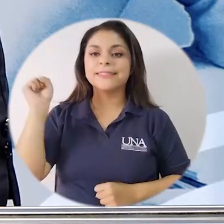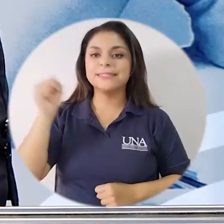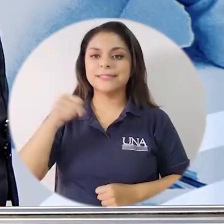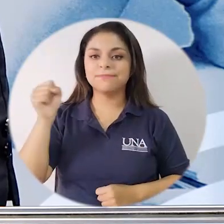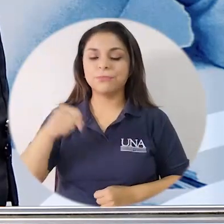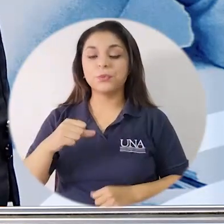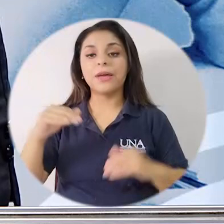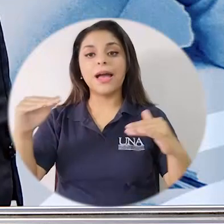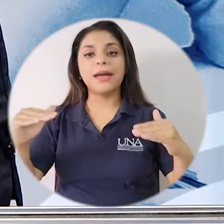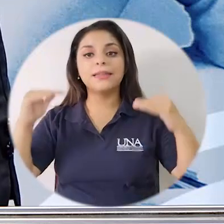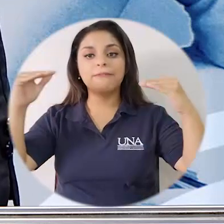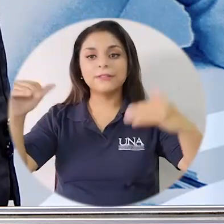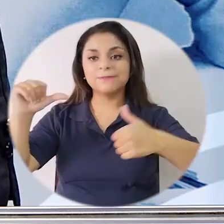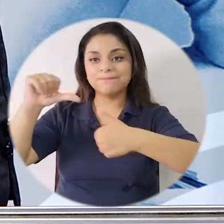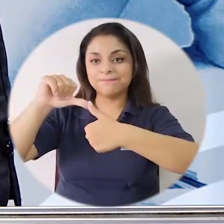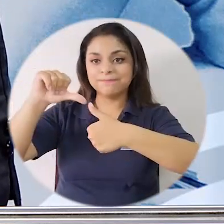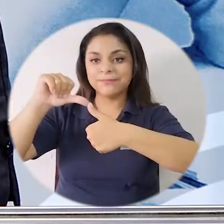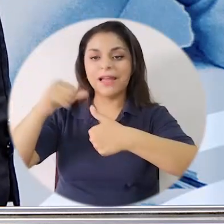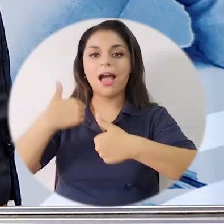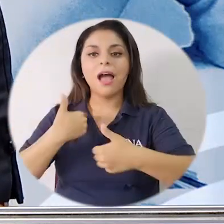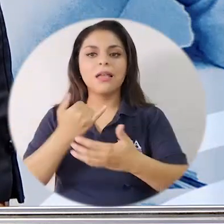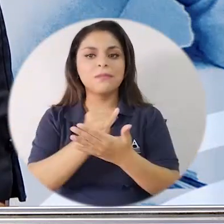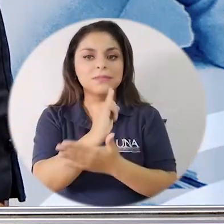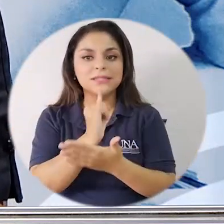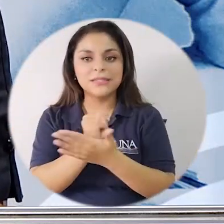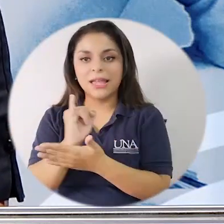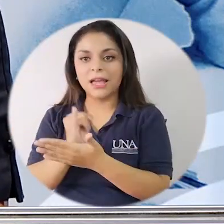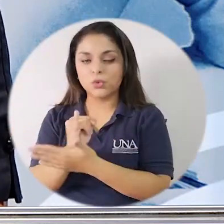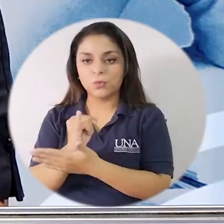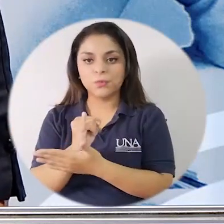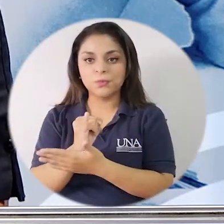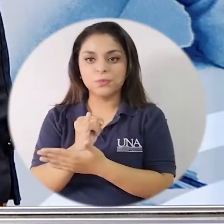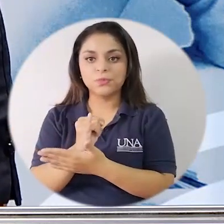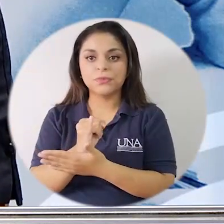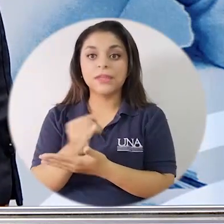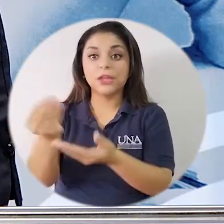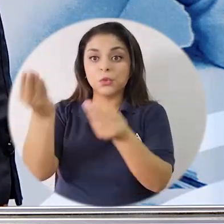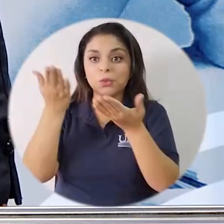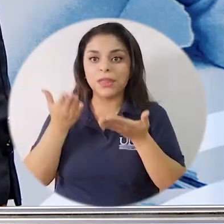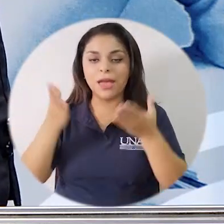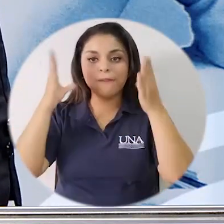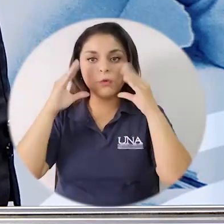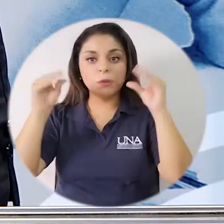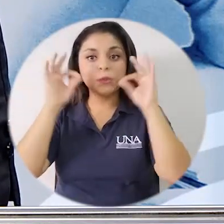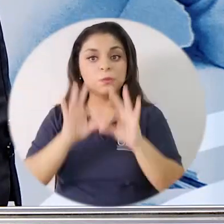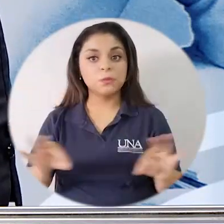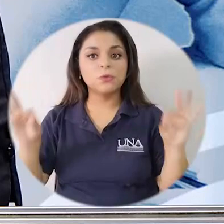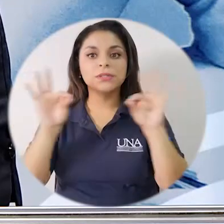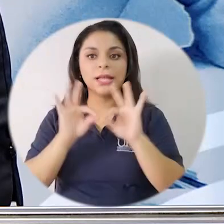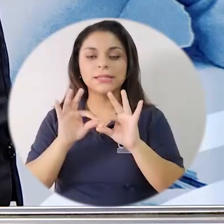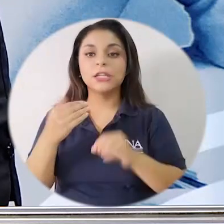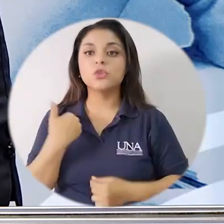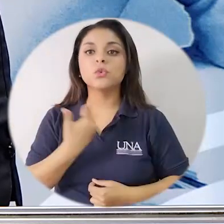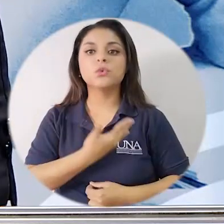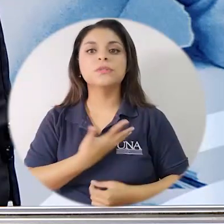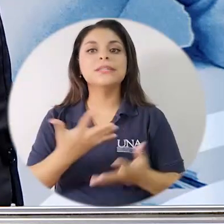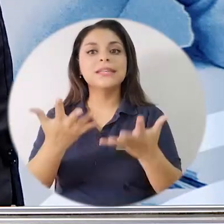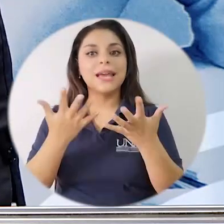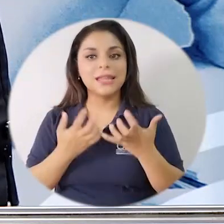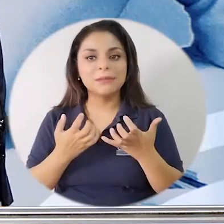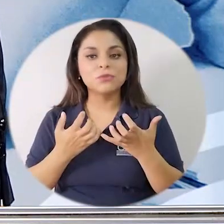nivel centroamericano tenemos esta investigación, la cual nos arrojó datos muy importantes y